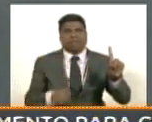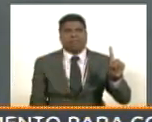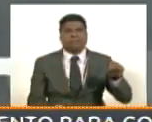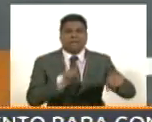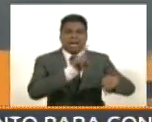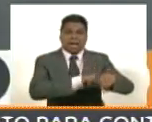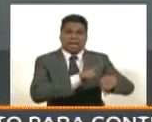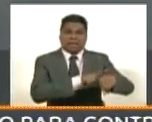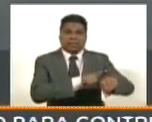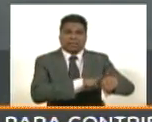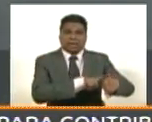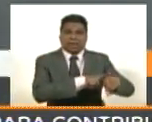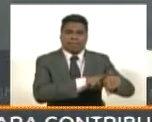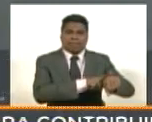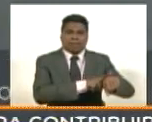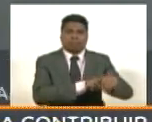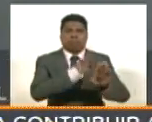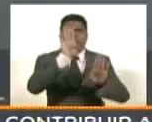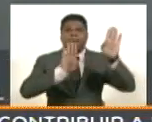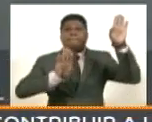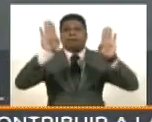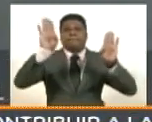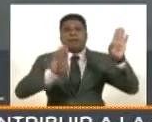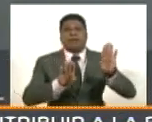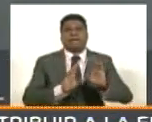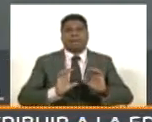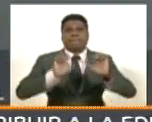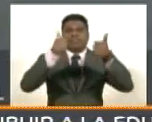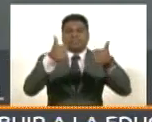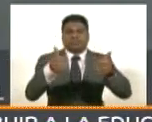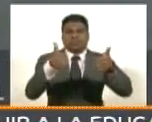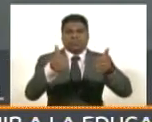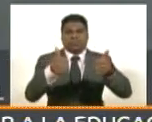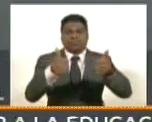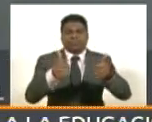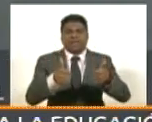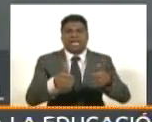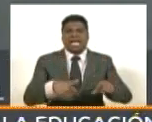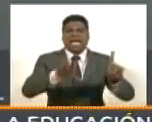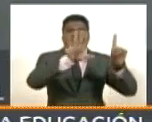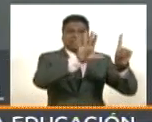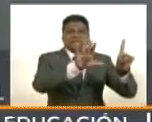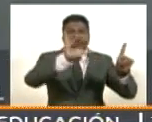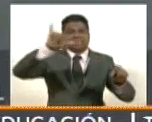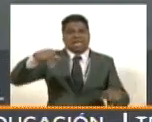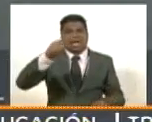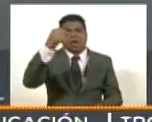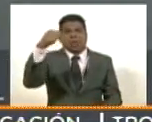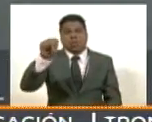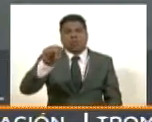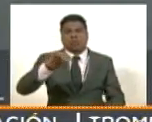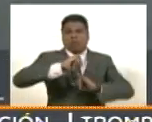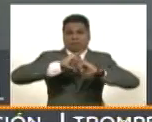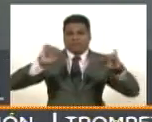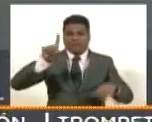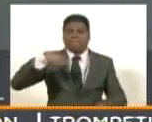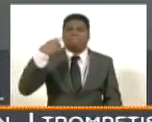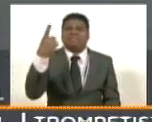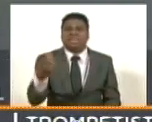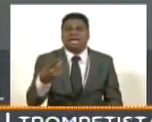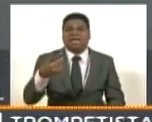la postulación inició el martes 6 de junio y culmina mañana sábado 10 de